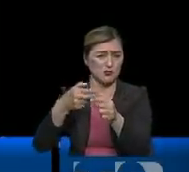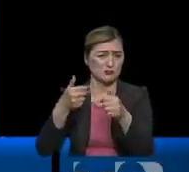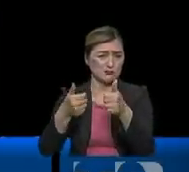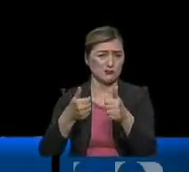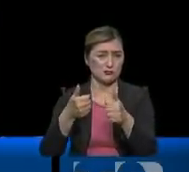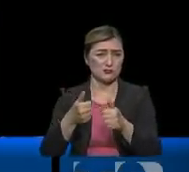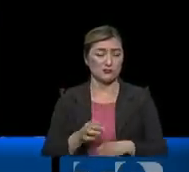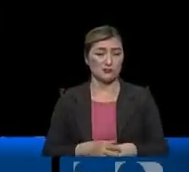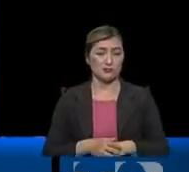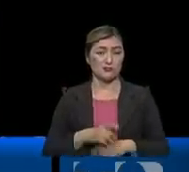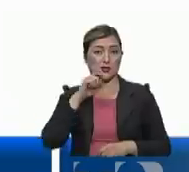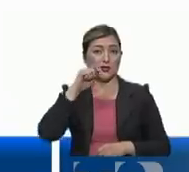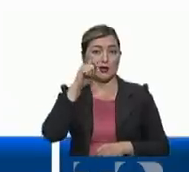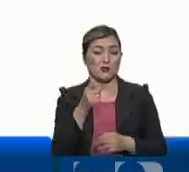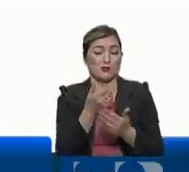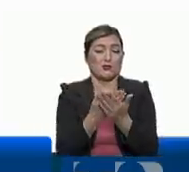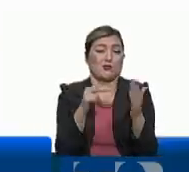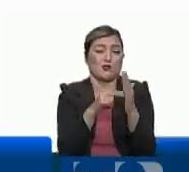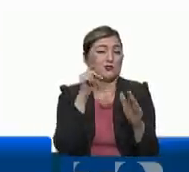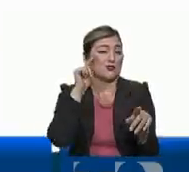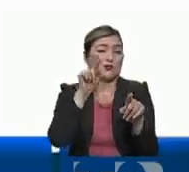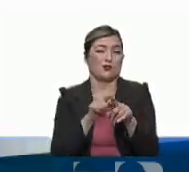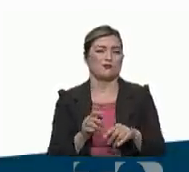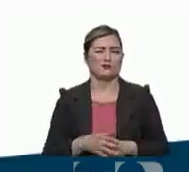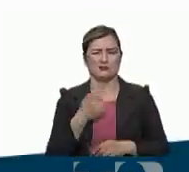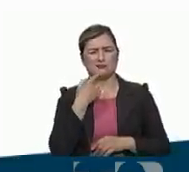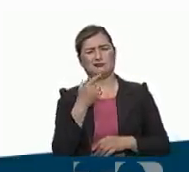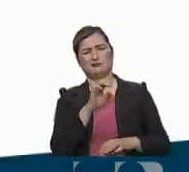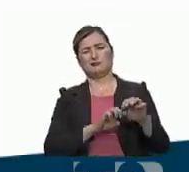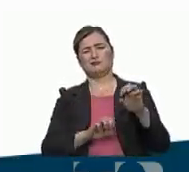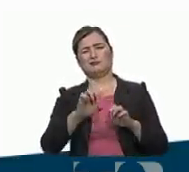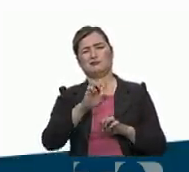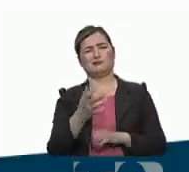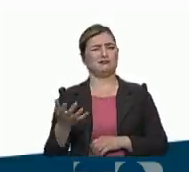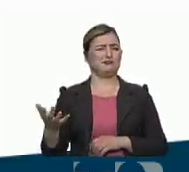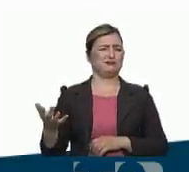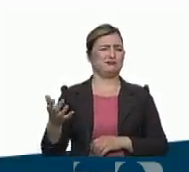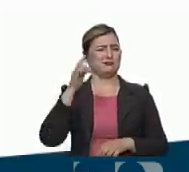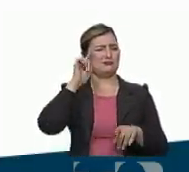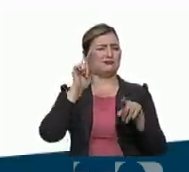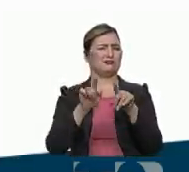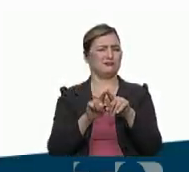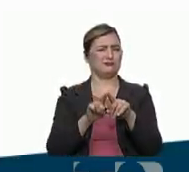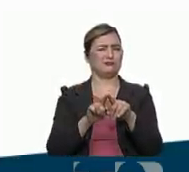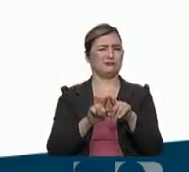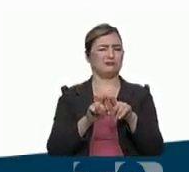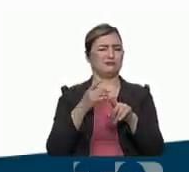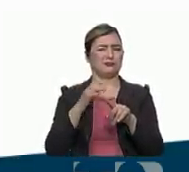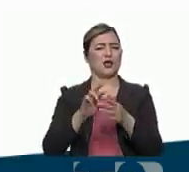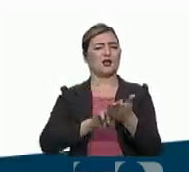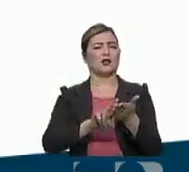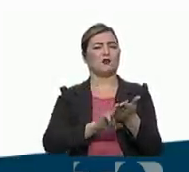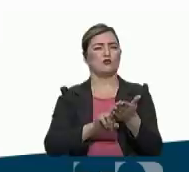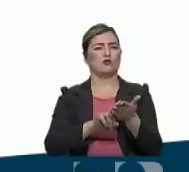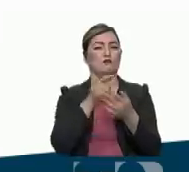no estaban de acuerdo con su nota. ¿Por qué no dijeron en ese momento que la calificación no estaban de acuerdo porque la calificación, la reunión